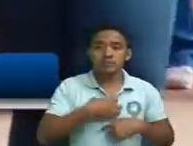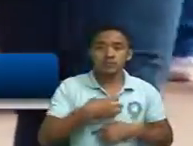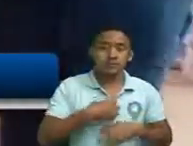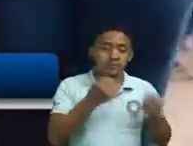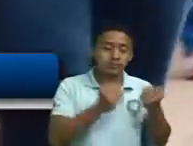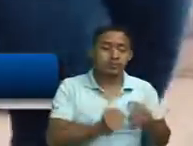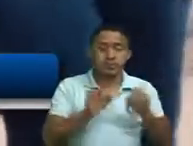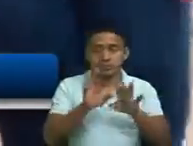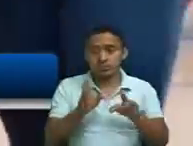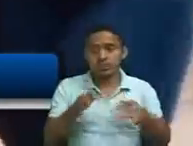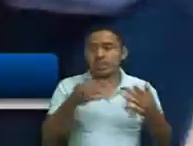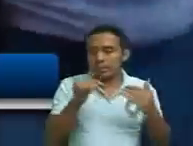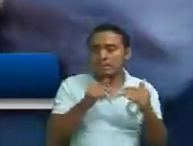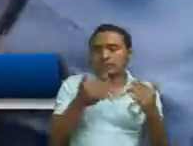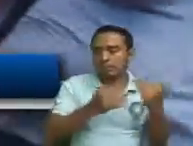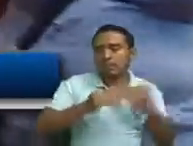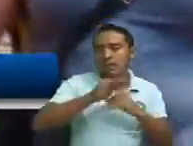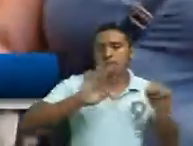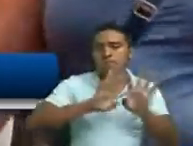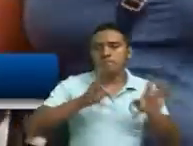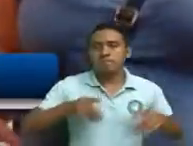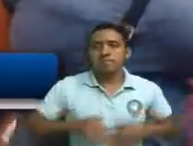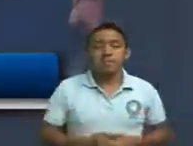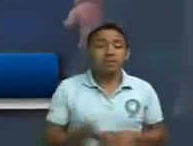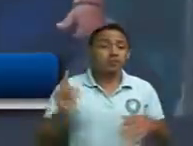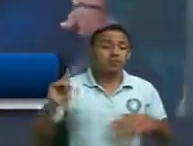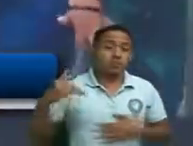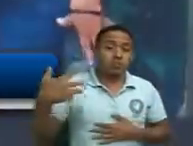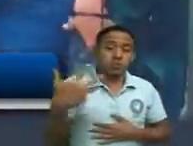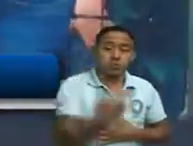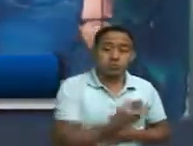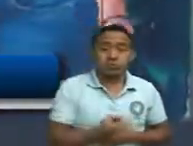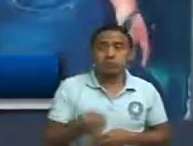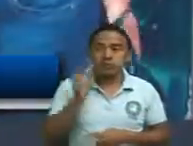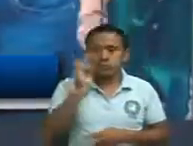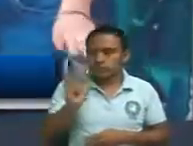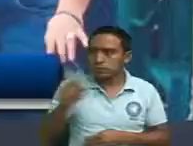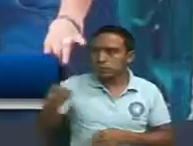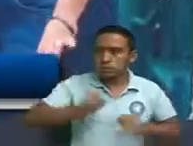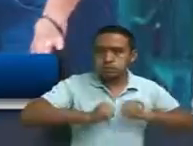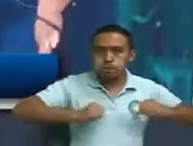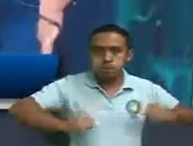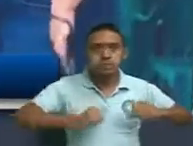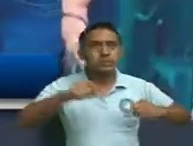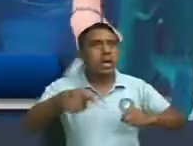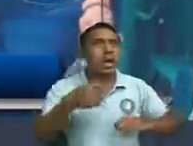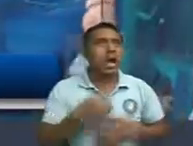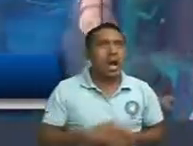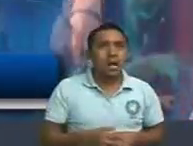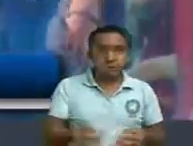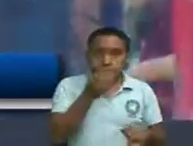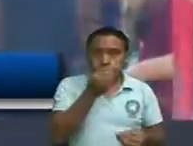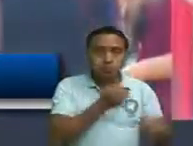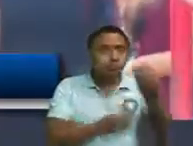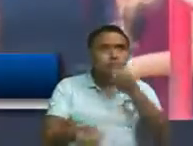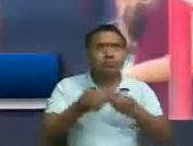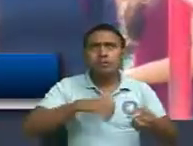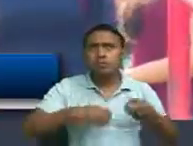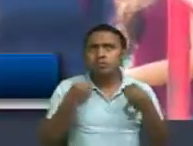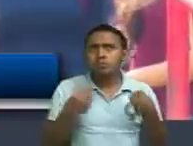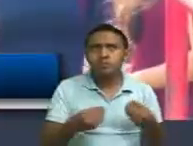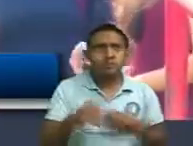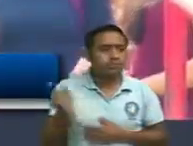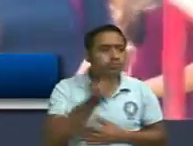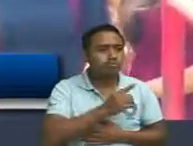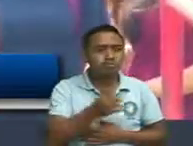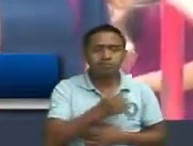mujeres, ¿verdad? Entonces sí, no todas las obesidades, no todo el que vemos gordito es porque come mucho, sino porque tiene otros